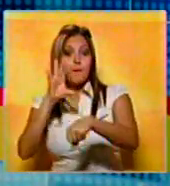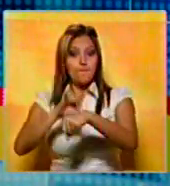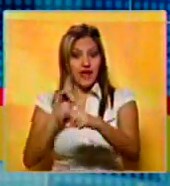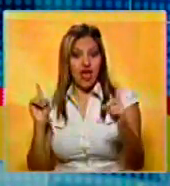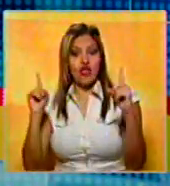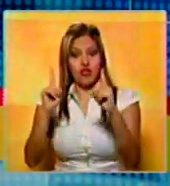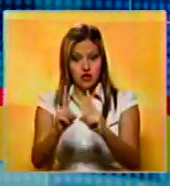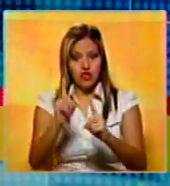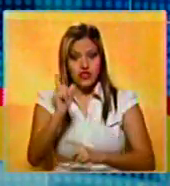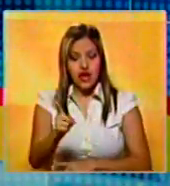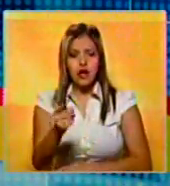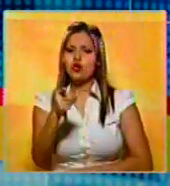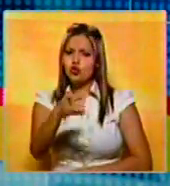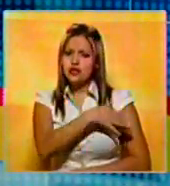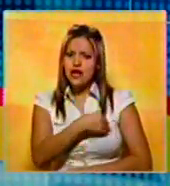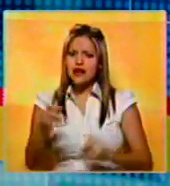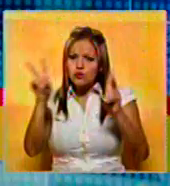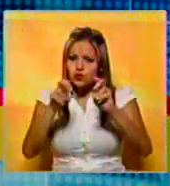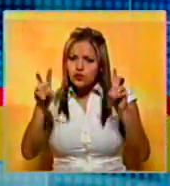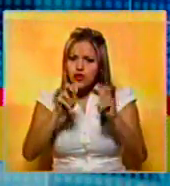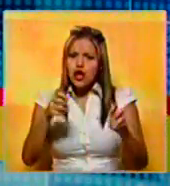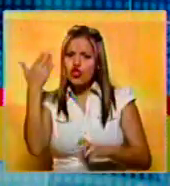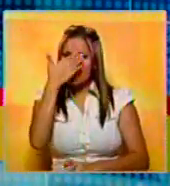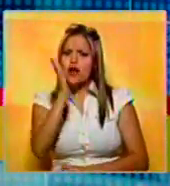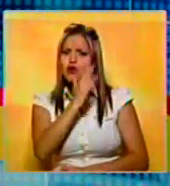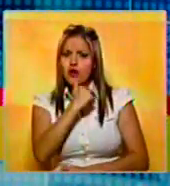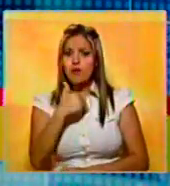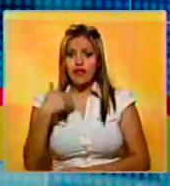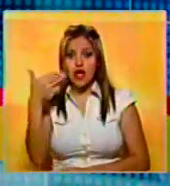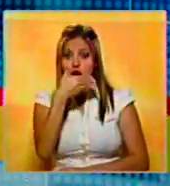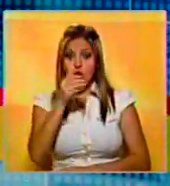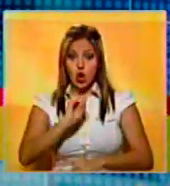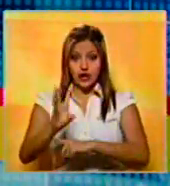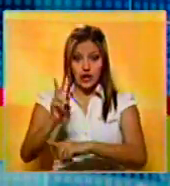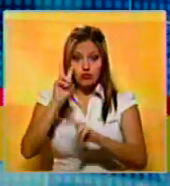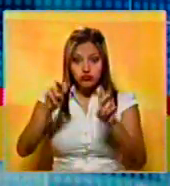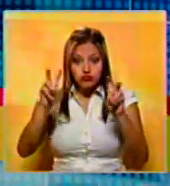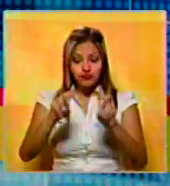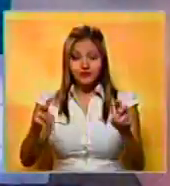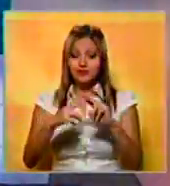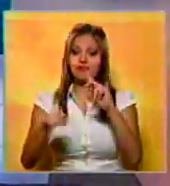quiere saber más información, no dude en escribirnos al correo electrónico que ve en pantalla. Hasta mañana.